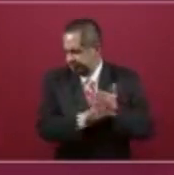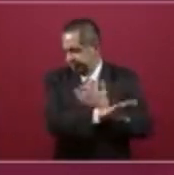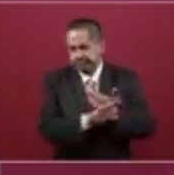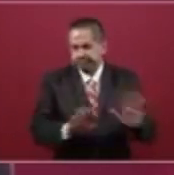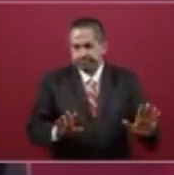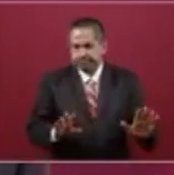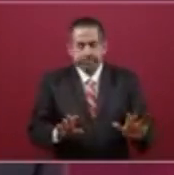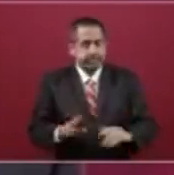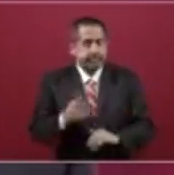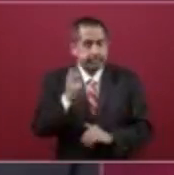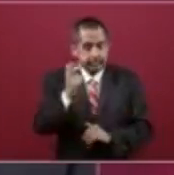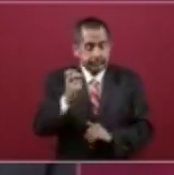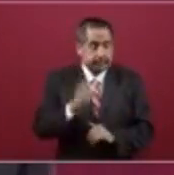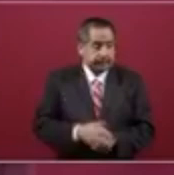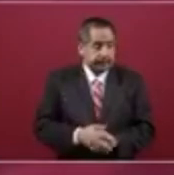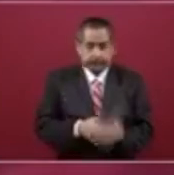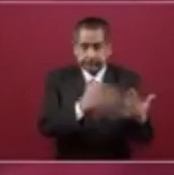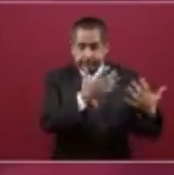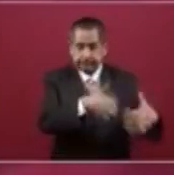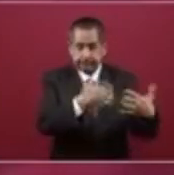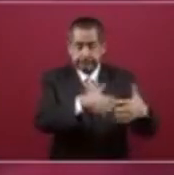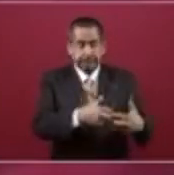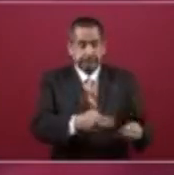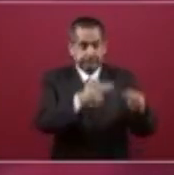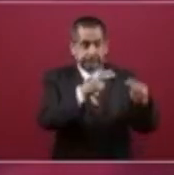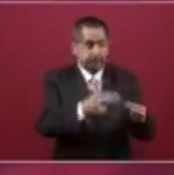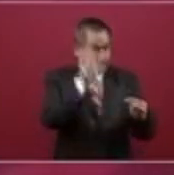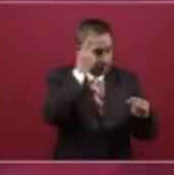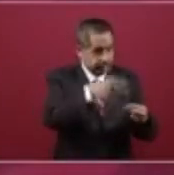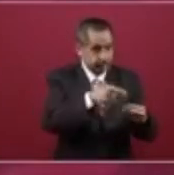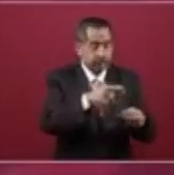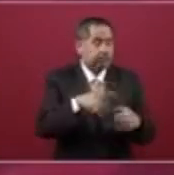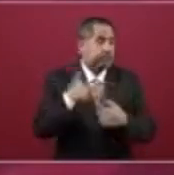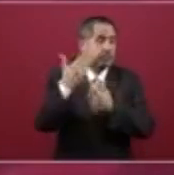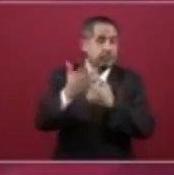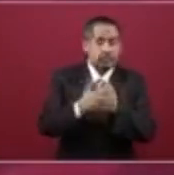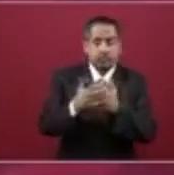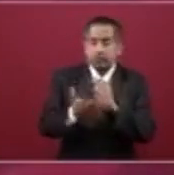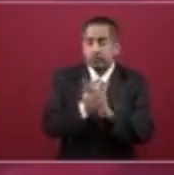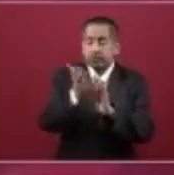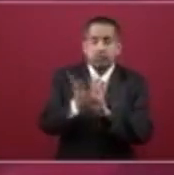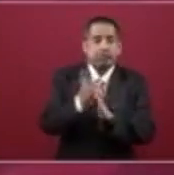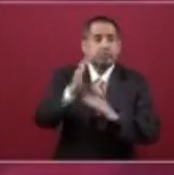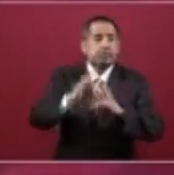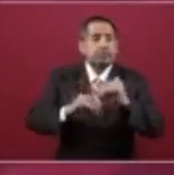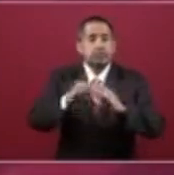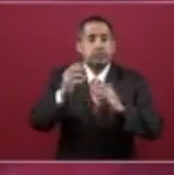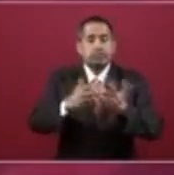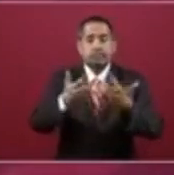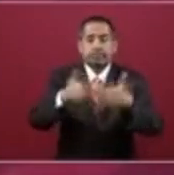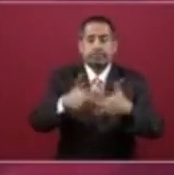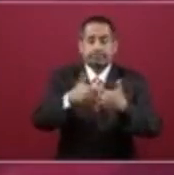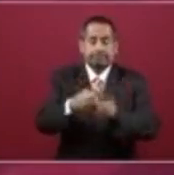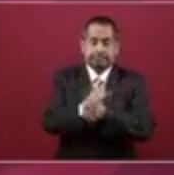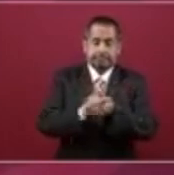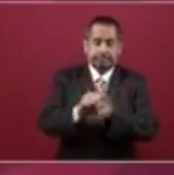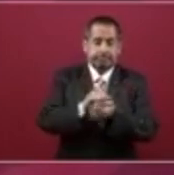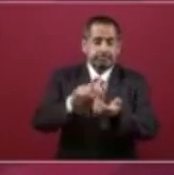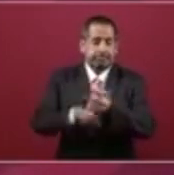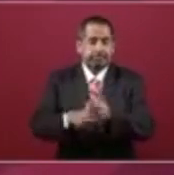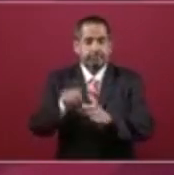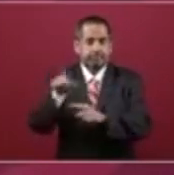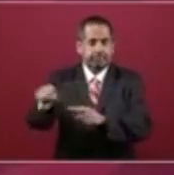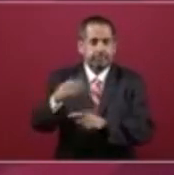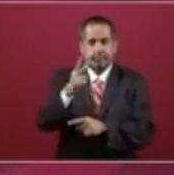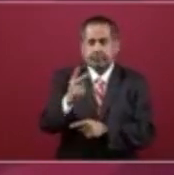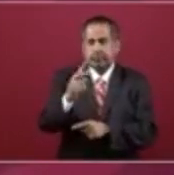Entonces, las empresas para la construcción de la refinería de Dos Bocas